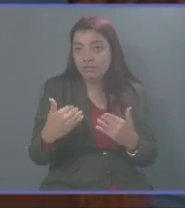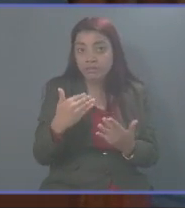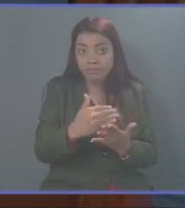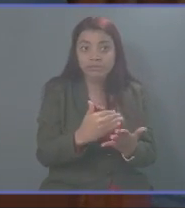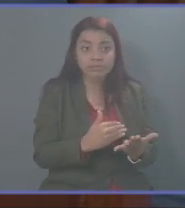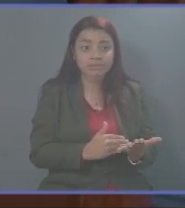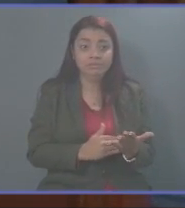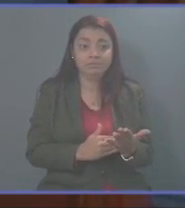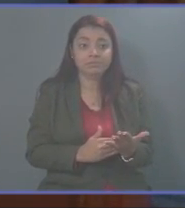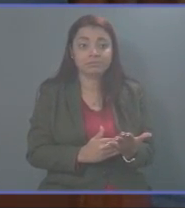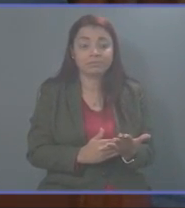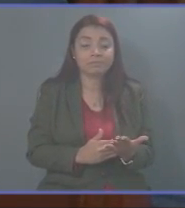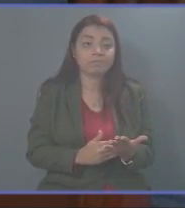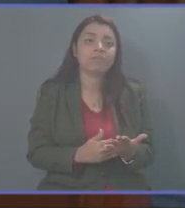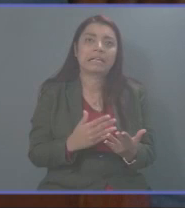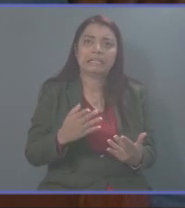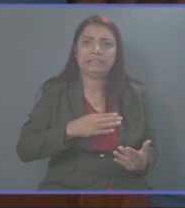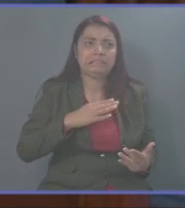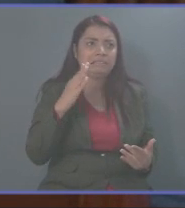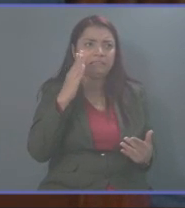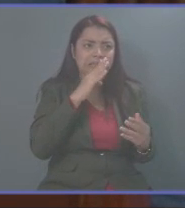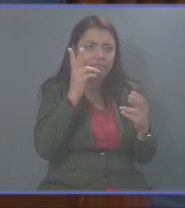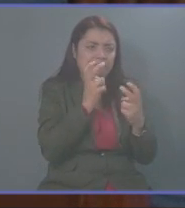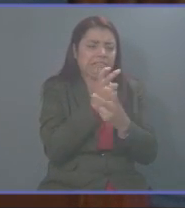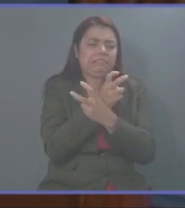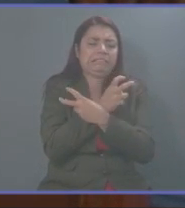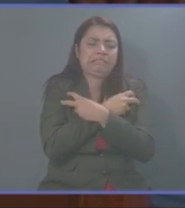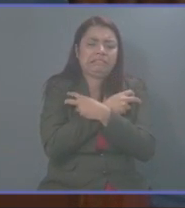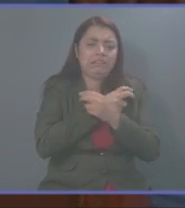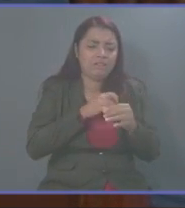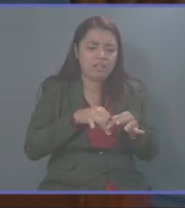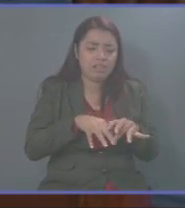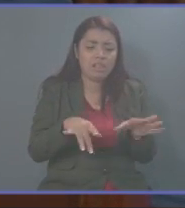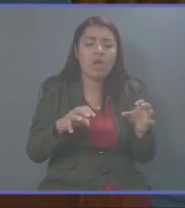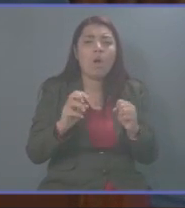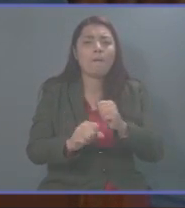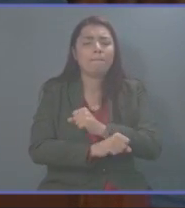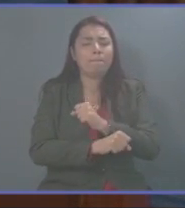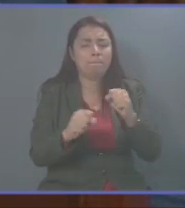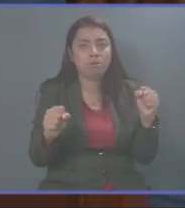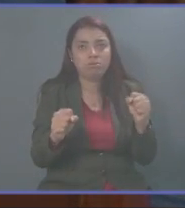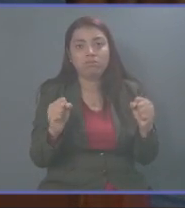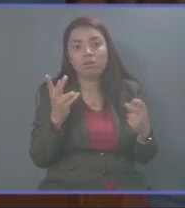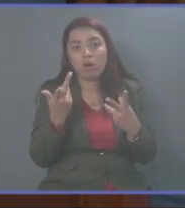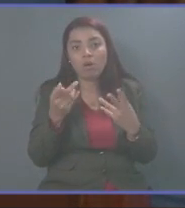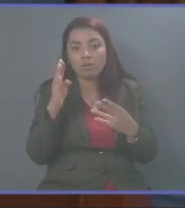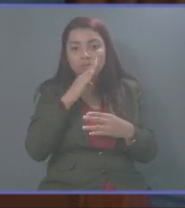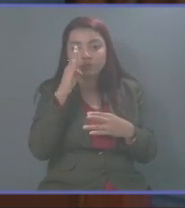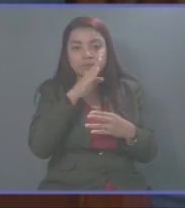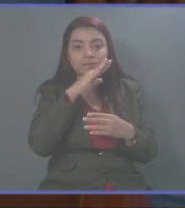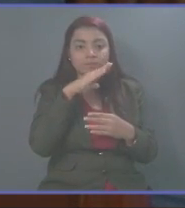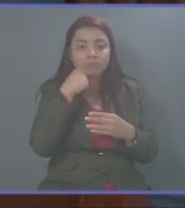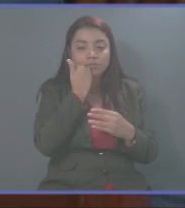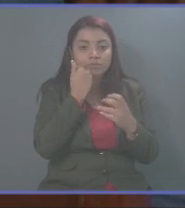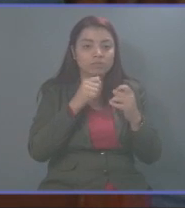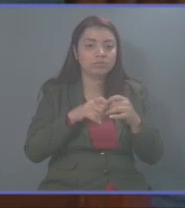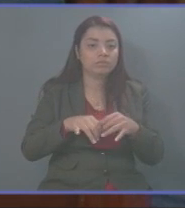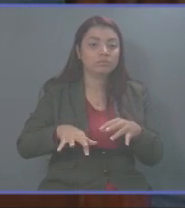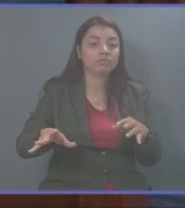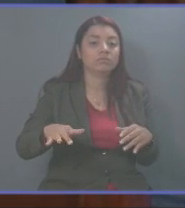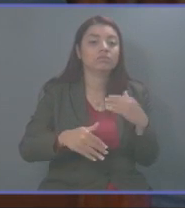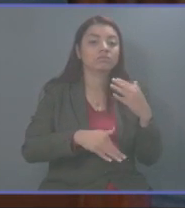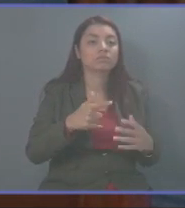explosividad, toxicidad, inflamabilidad, o que contienen agentes biológicos infecciosos que les